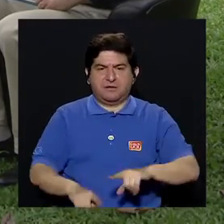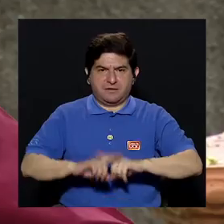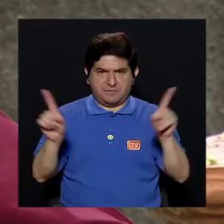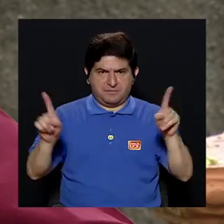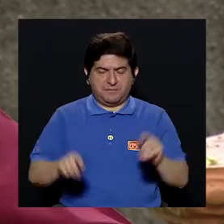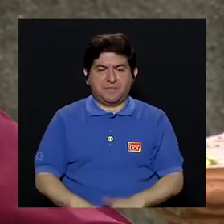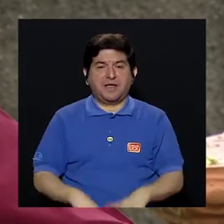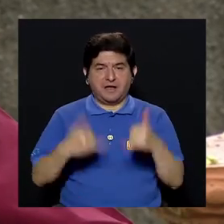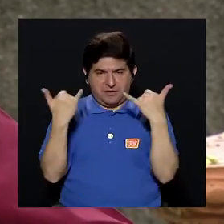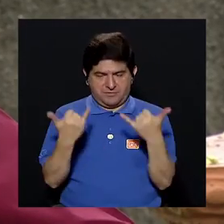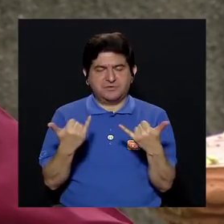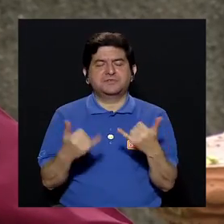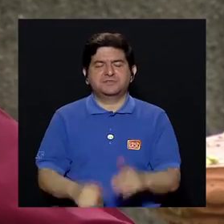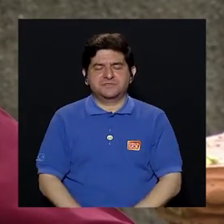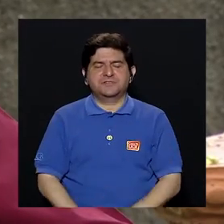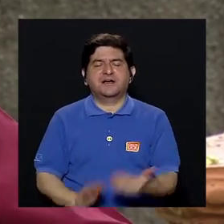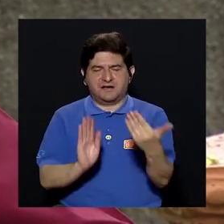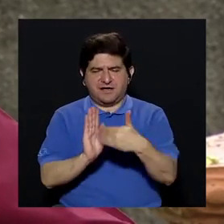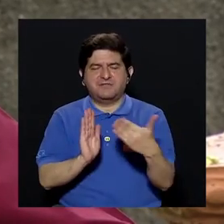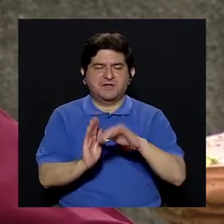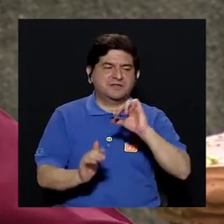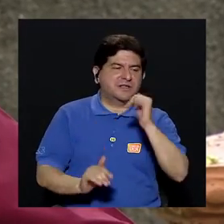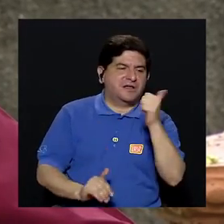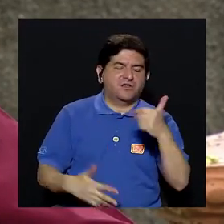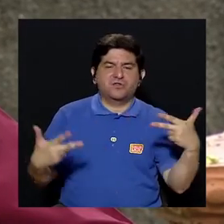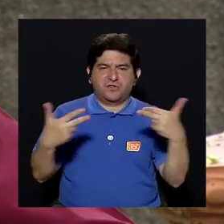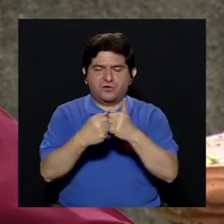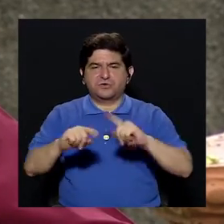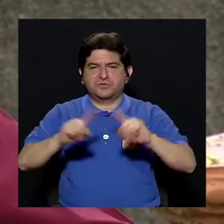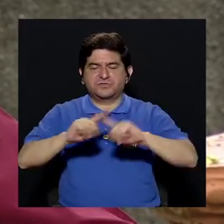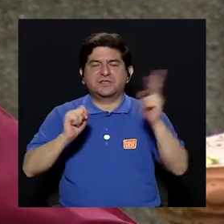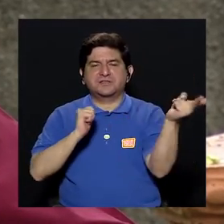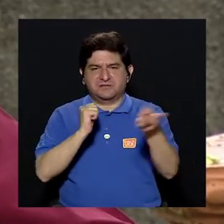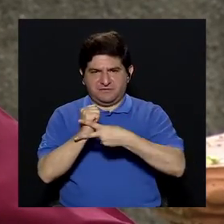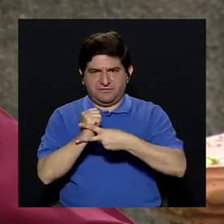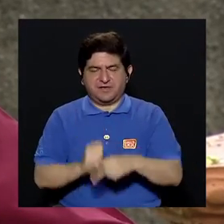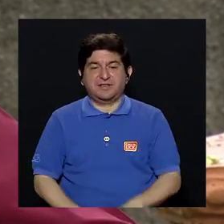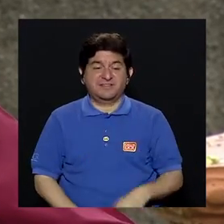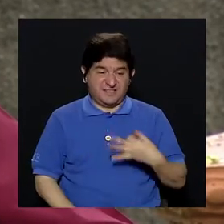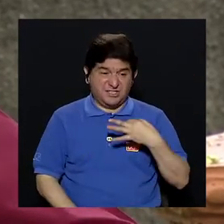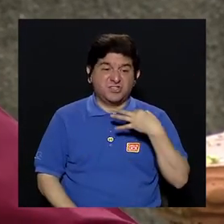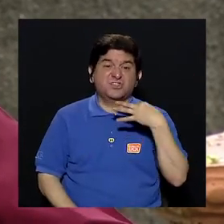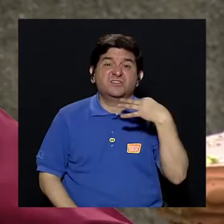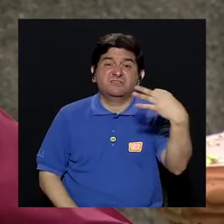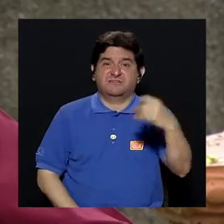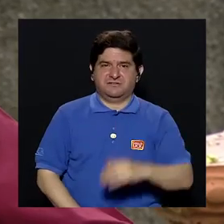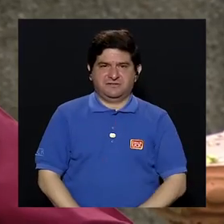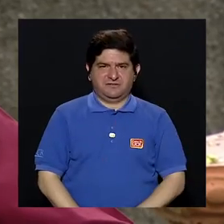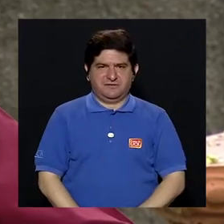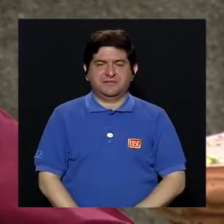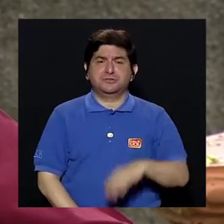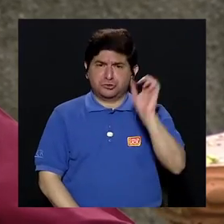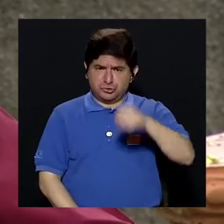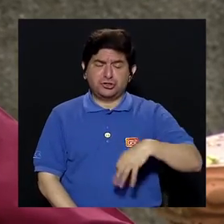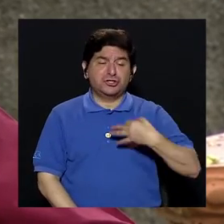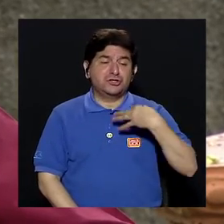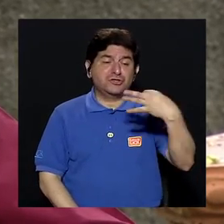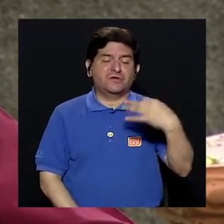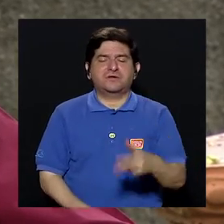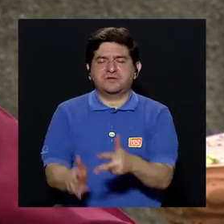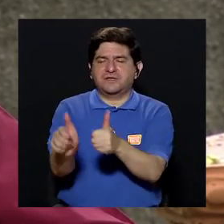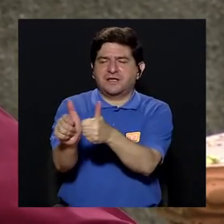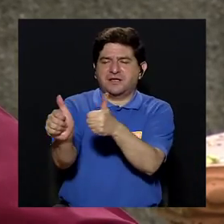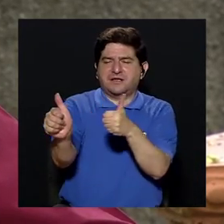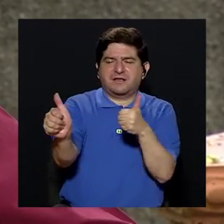pero ha pagado las consecuencias de muchos de los otros choques una y otra vez, básicamente diariamente, porque diariamente nos